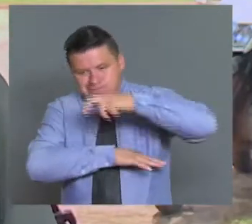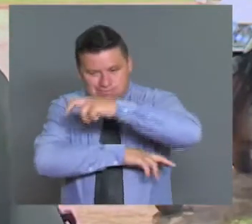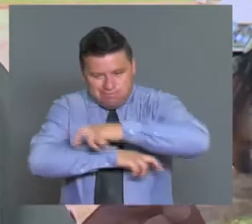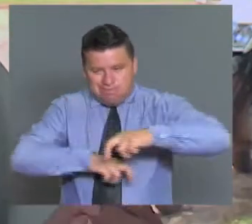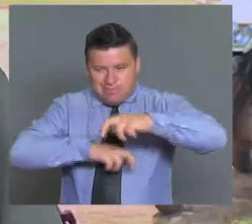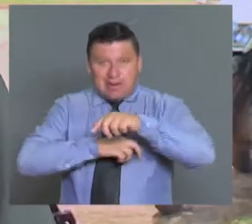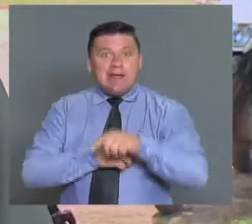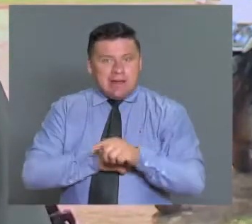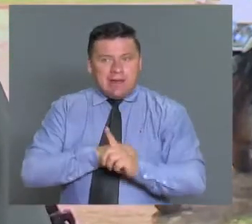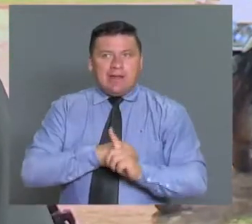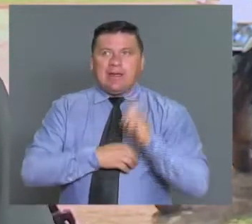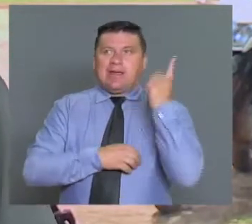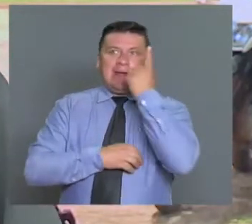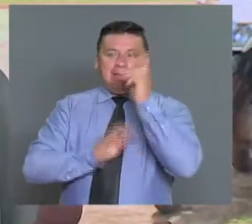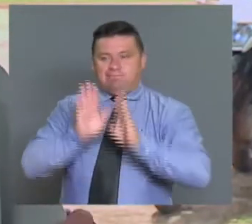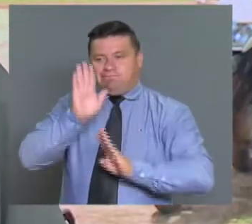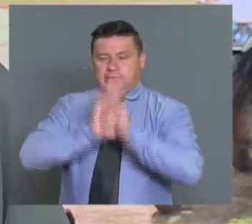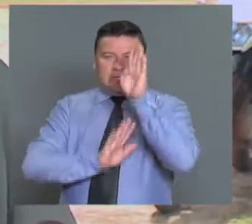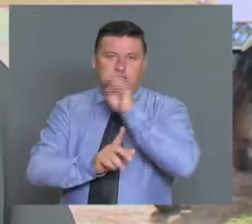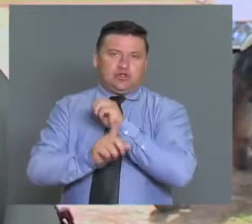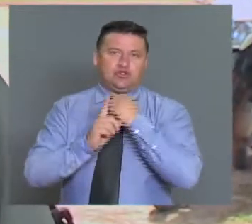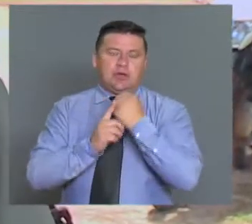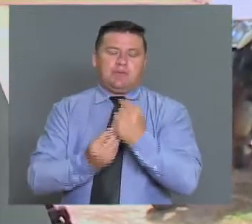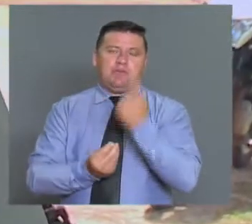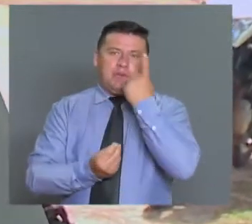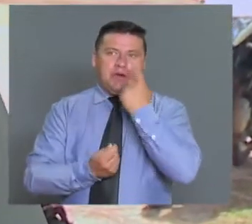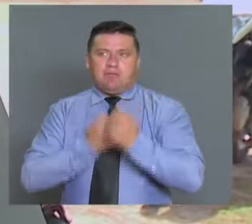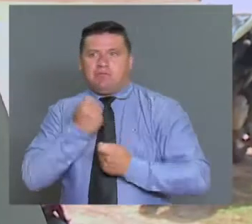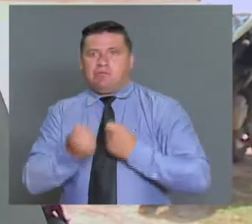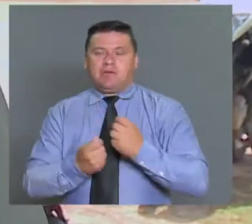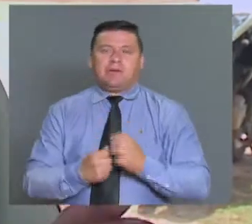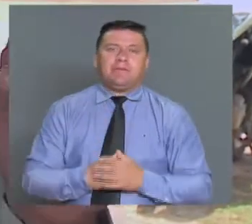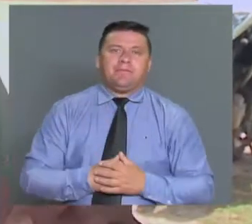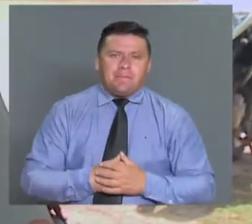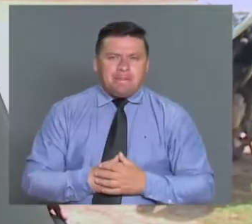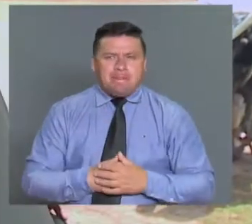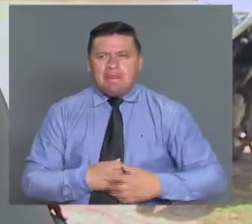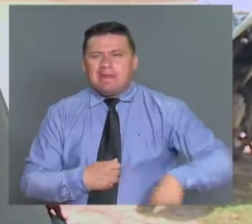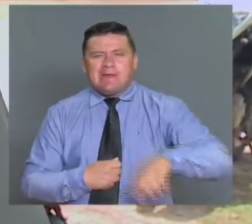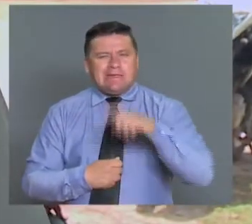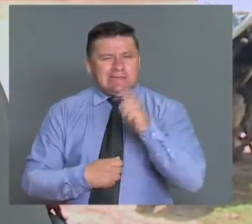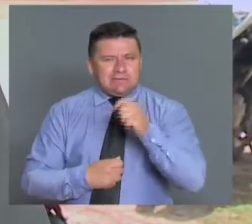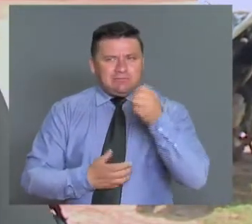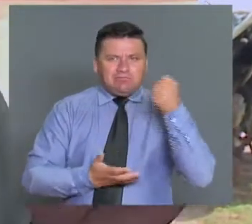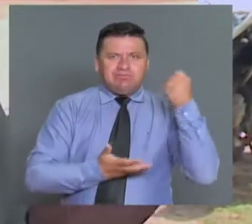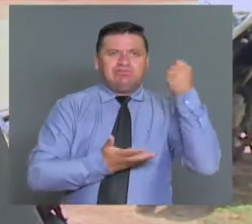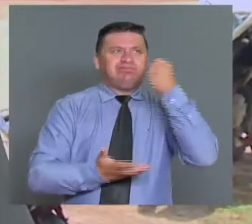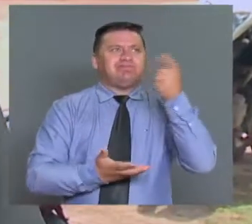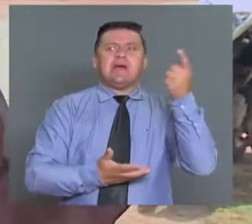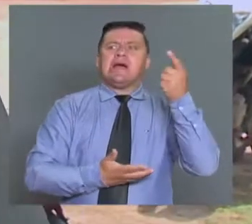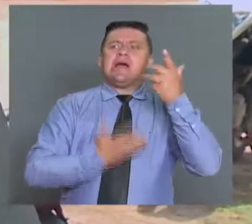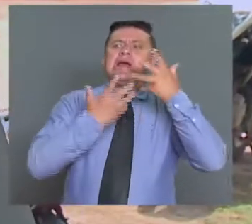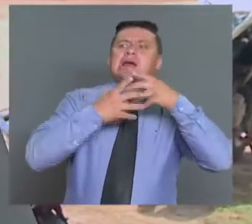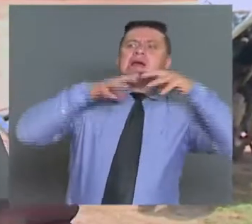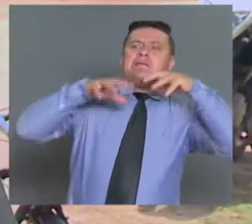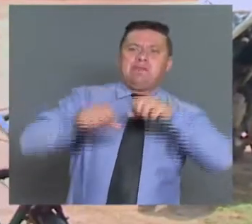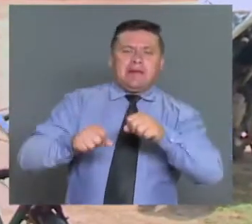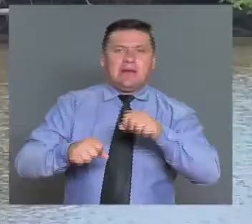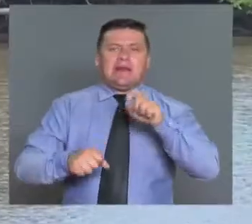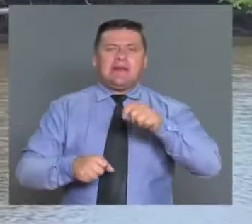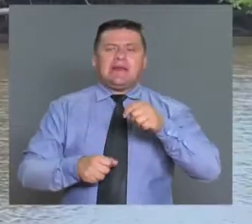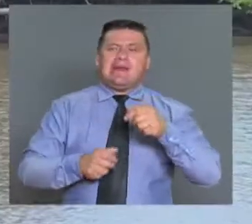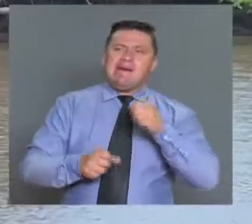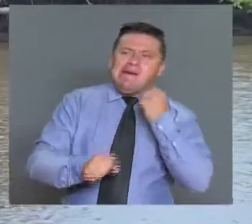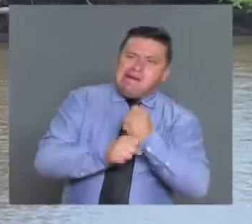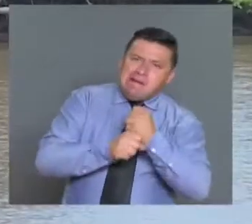tipo de cosas, genera desarrollo social, político y económico en la región. Necesitamos inversionistas, necesitamos vías de